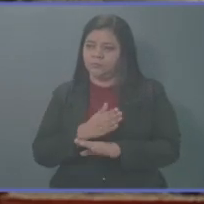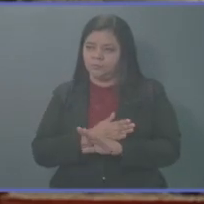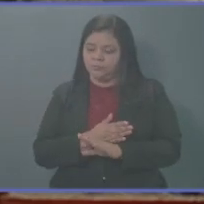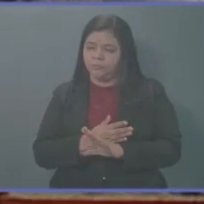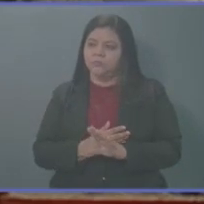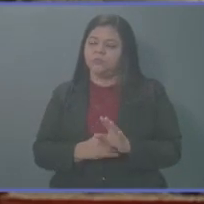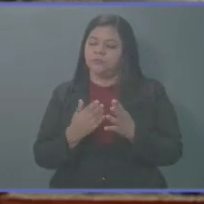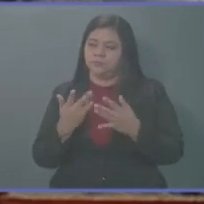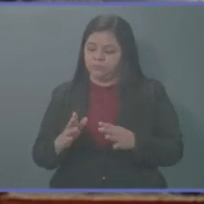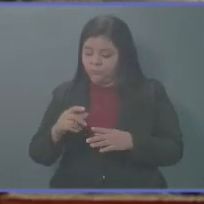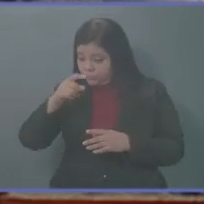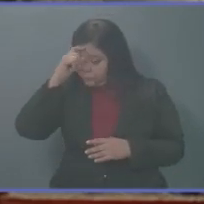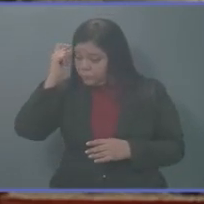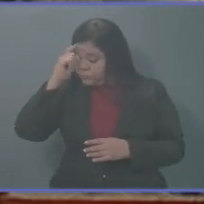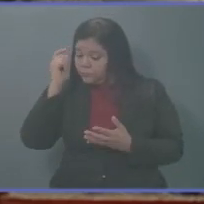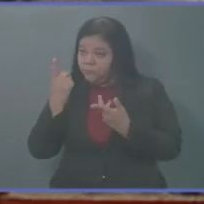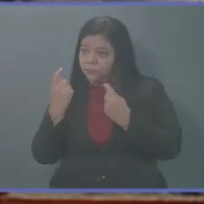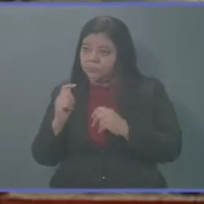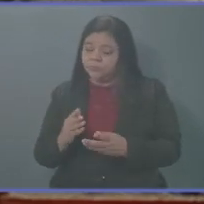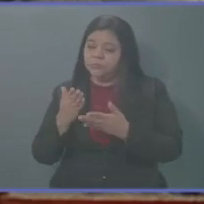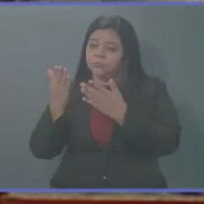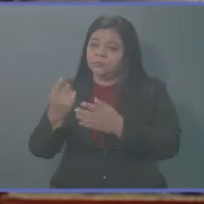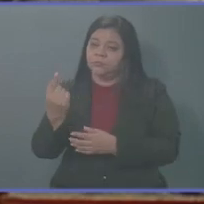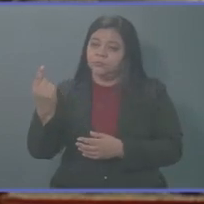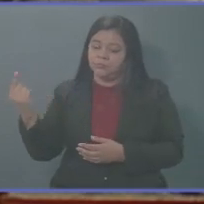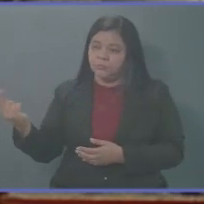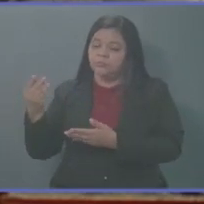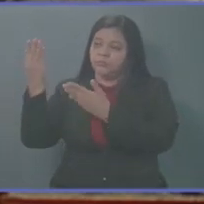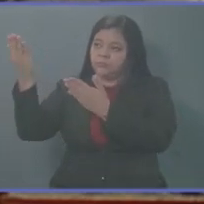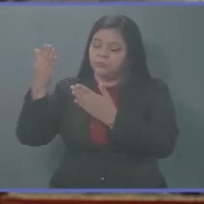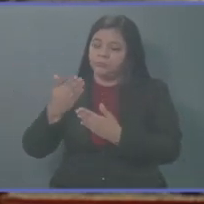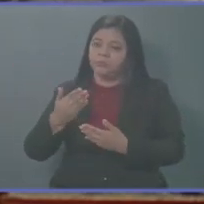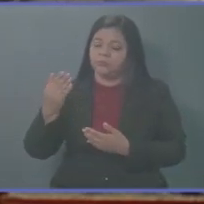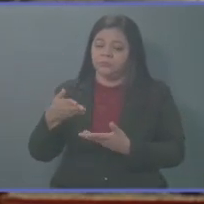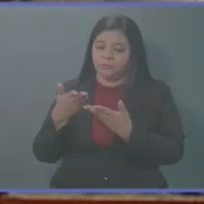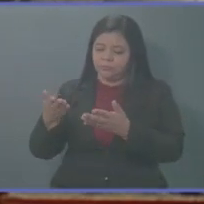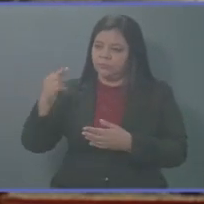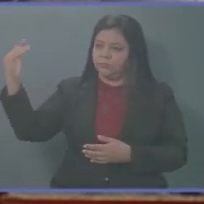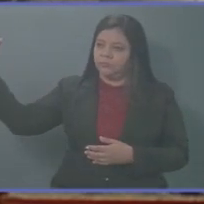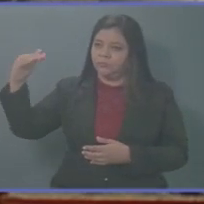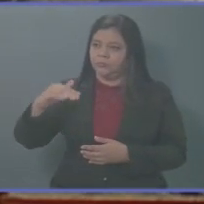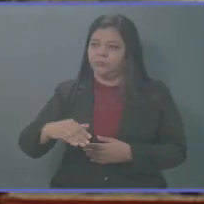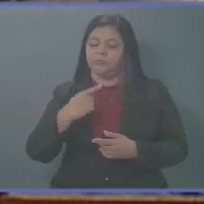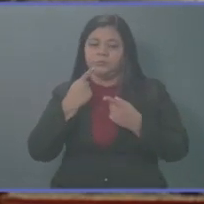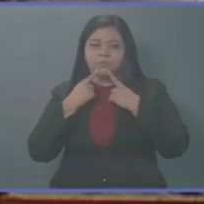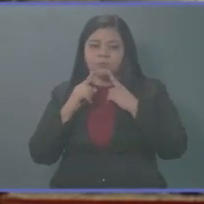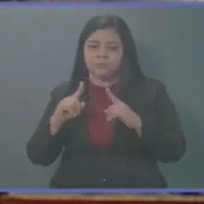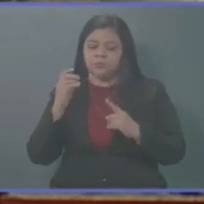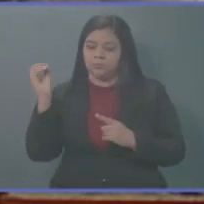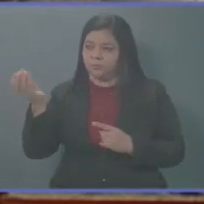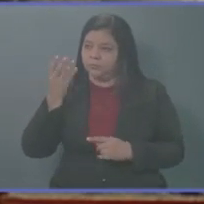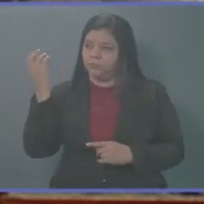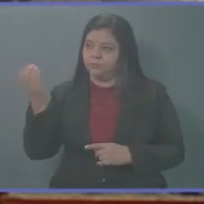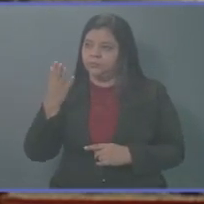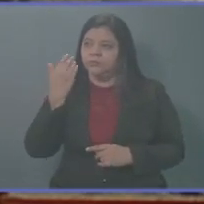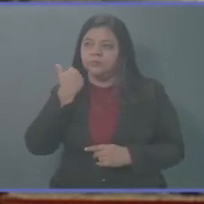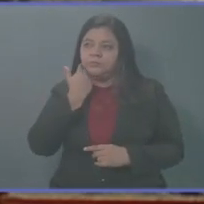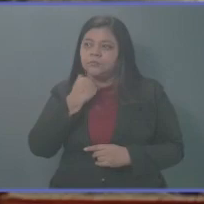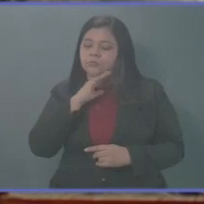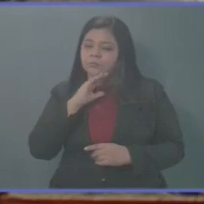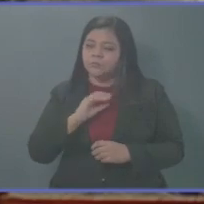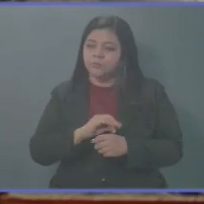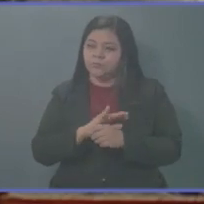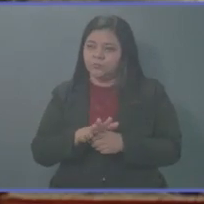de operativizar el retorno de los salvadoreños que al momento de la declaración de emergencia por la pandemia del